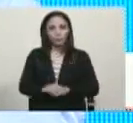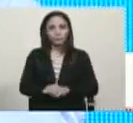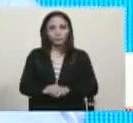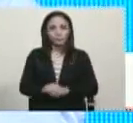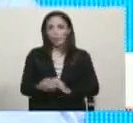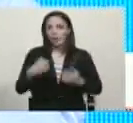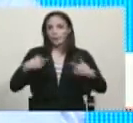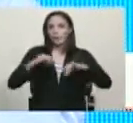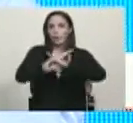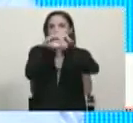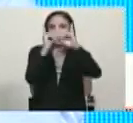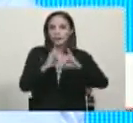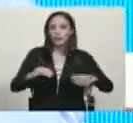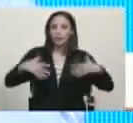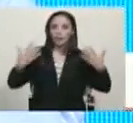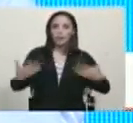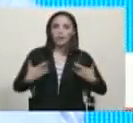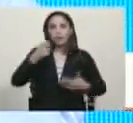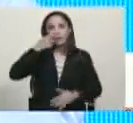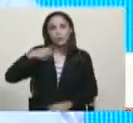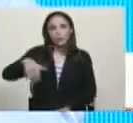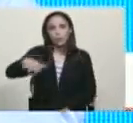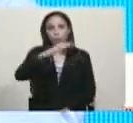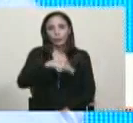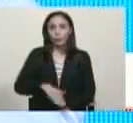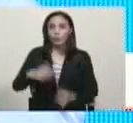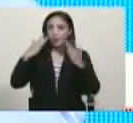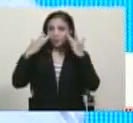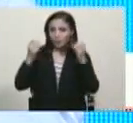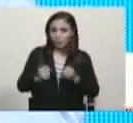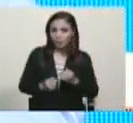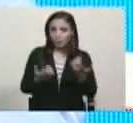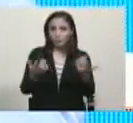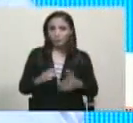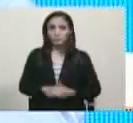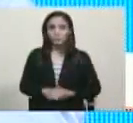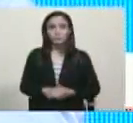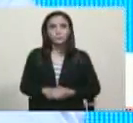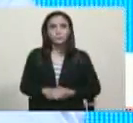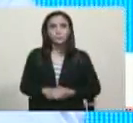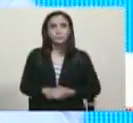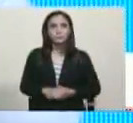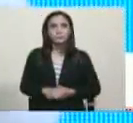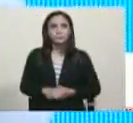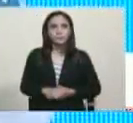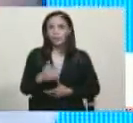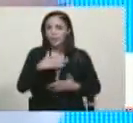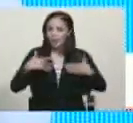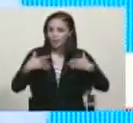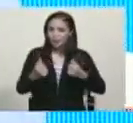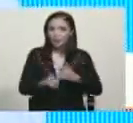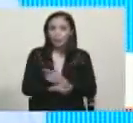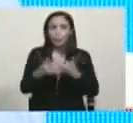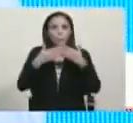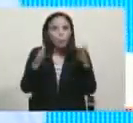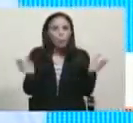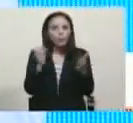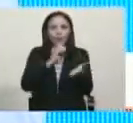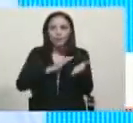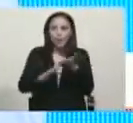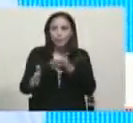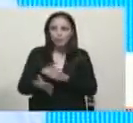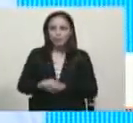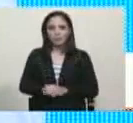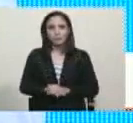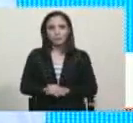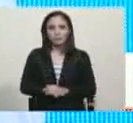la felicidad del pueblo, la seguridad social del pueblo, la salud pública, la salud